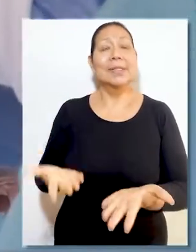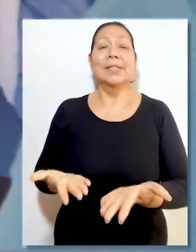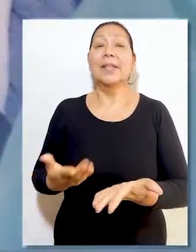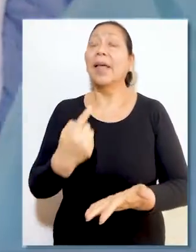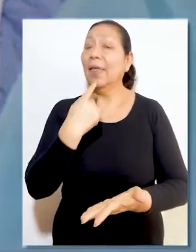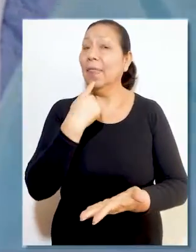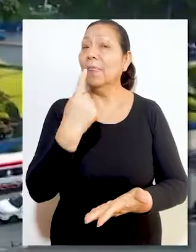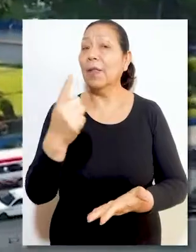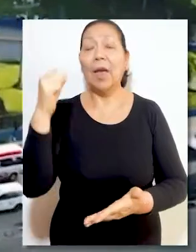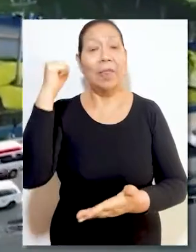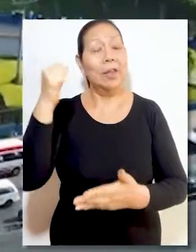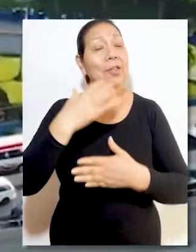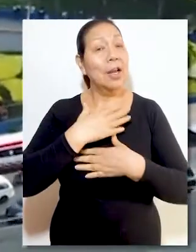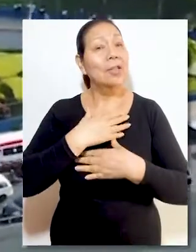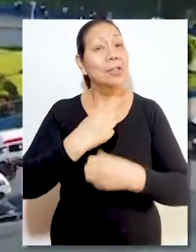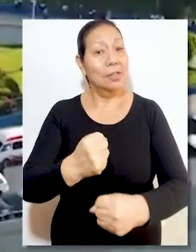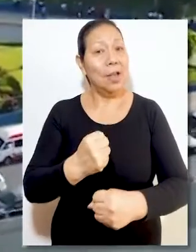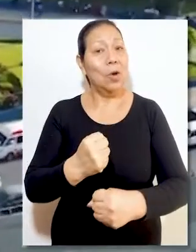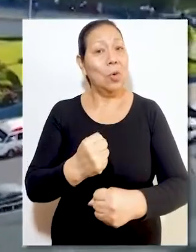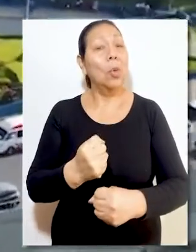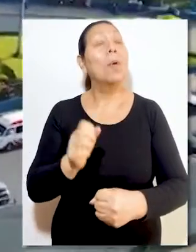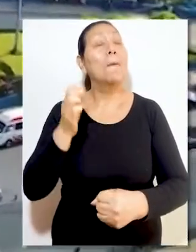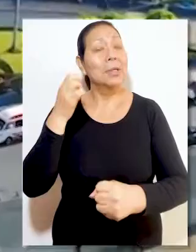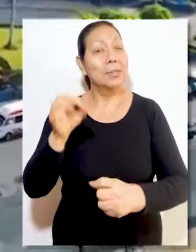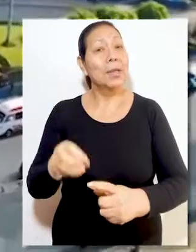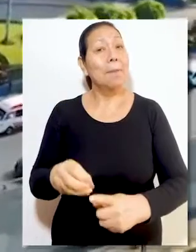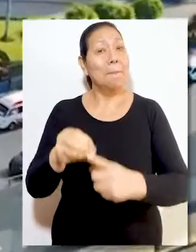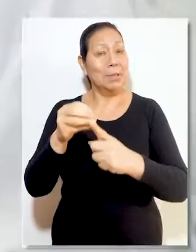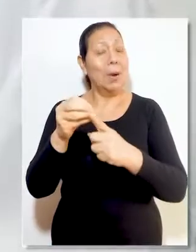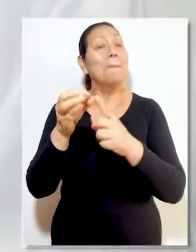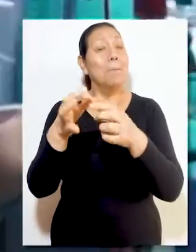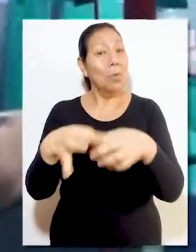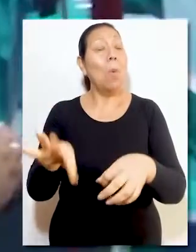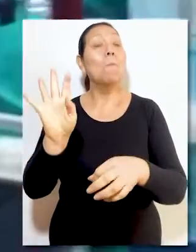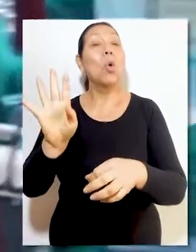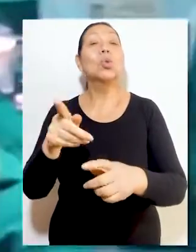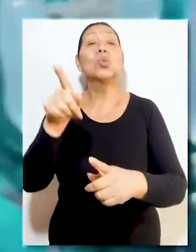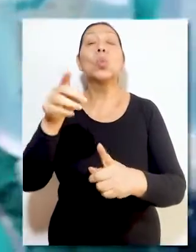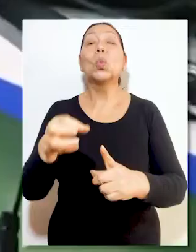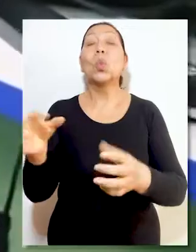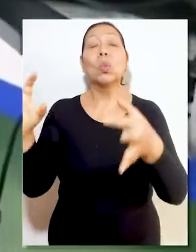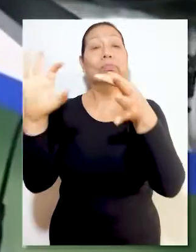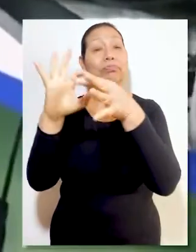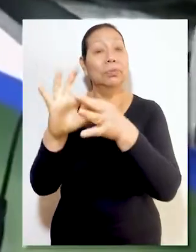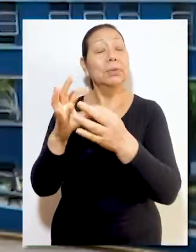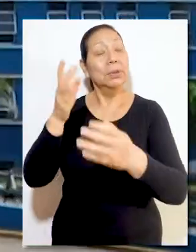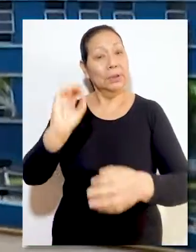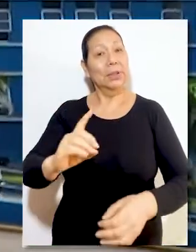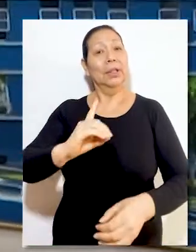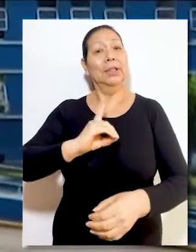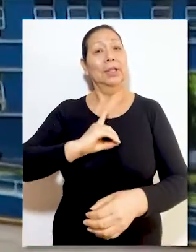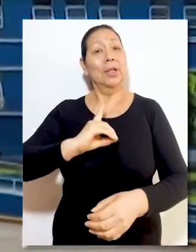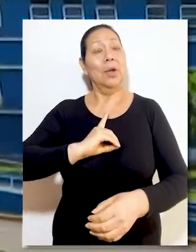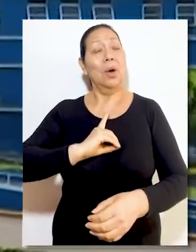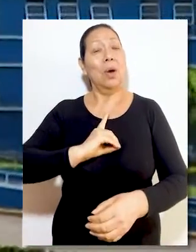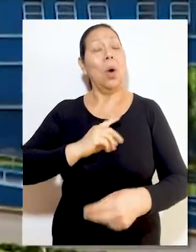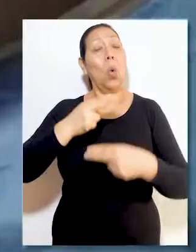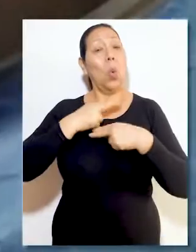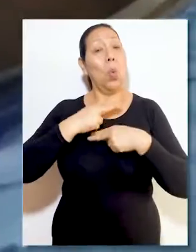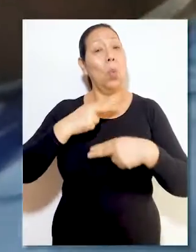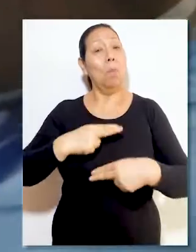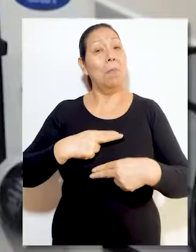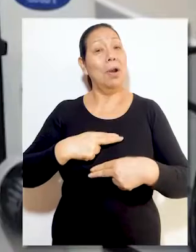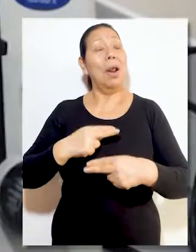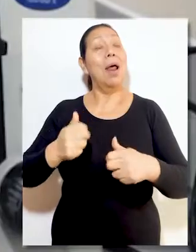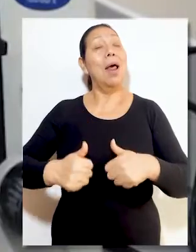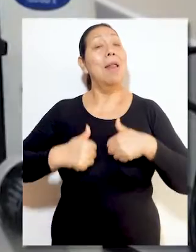medicinas necesarias. Señaló que el derecho a la salud es un derecho de especial relevancia por su especial conexión con la dignidad